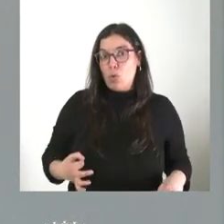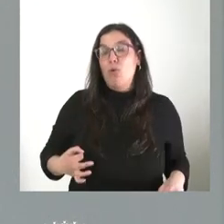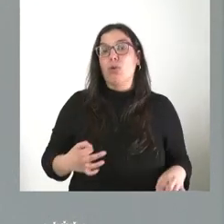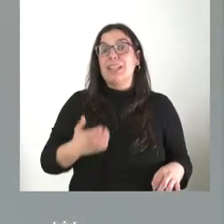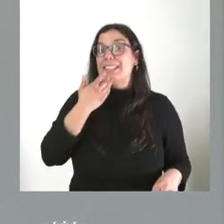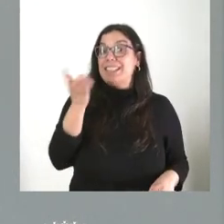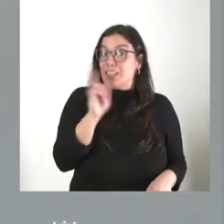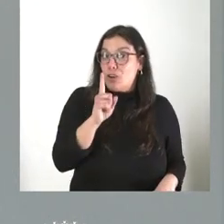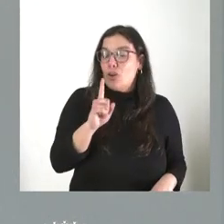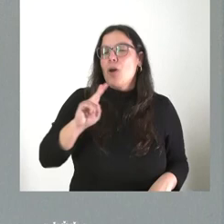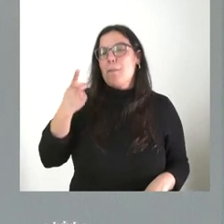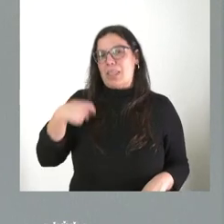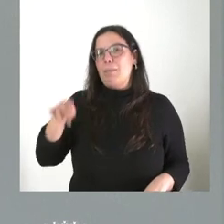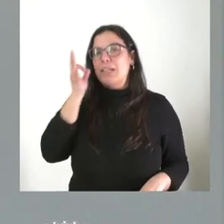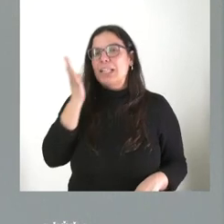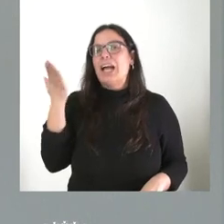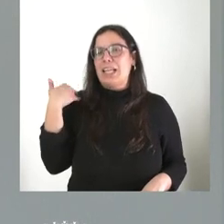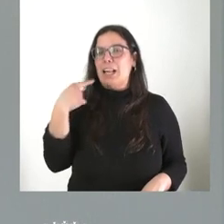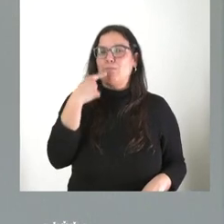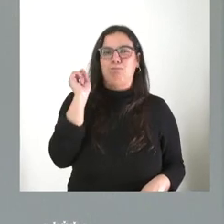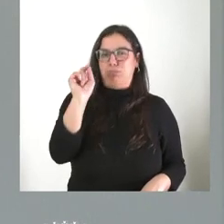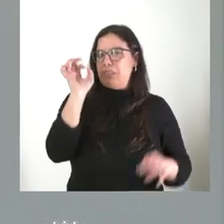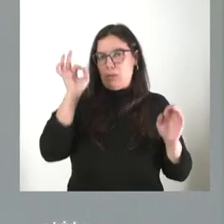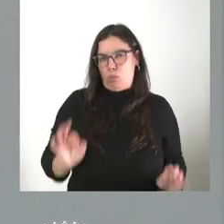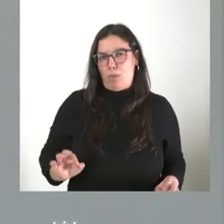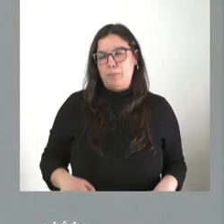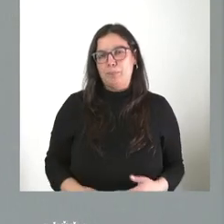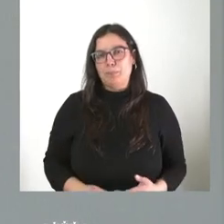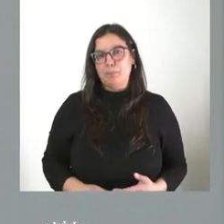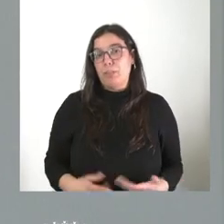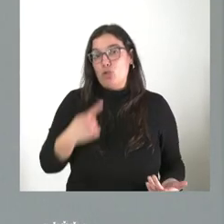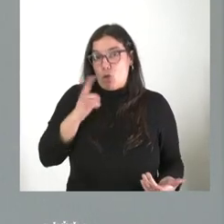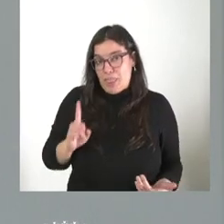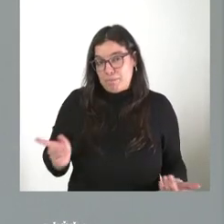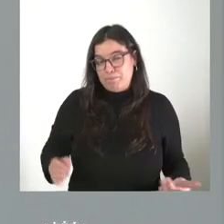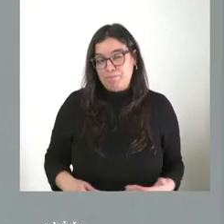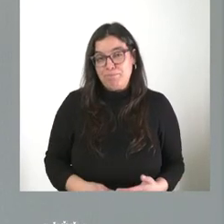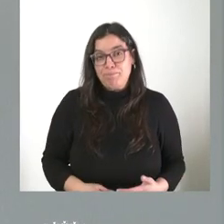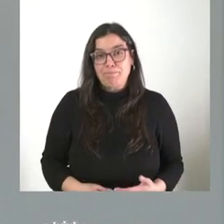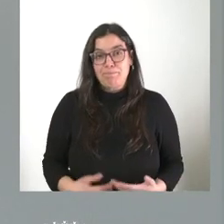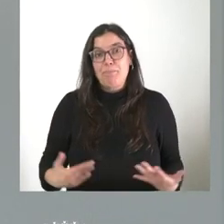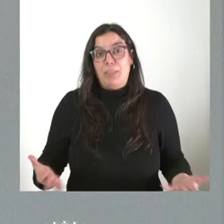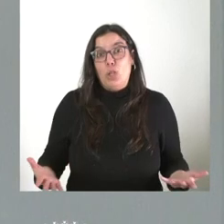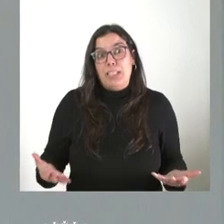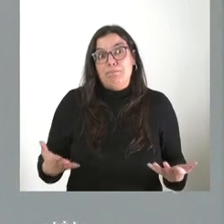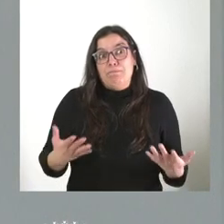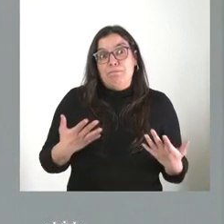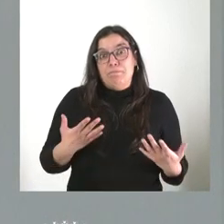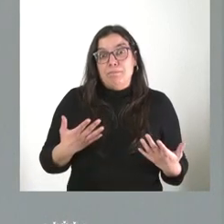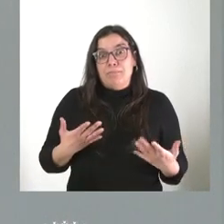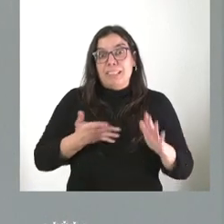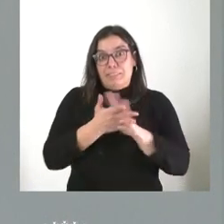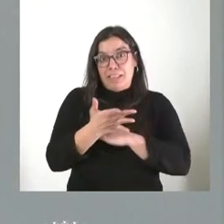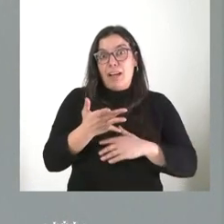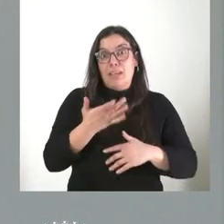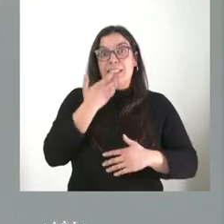hubiera sido así la vicepresidenta ayer lo hubiera dicho y no lo dijo lo cual viene a significar que efectivamente estamos